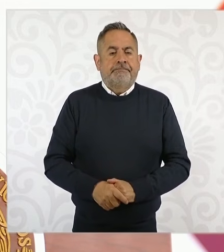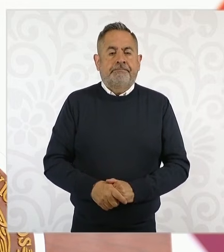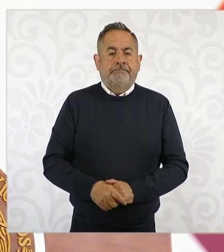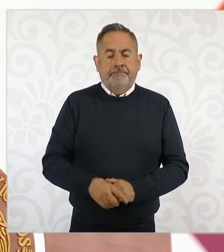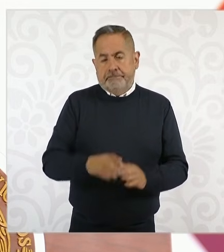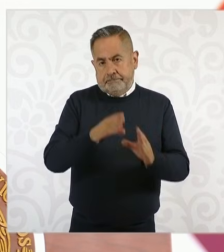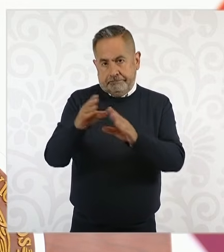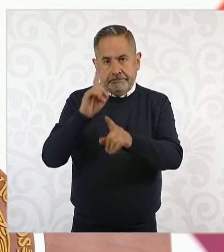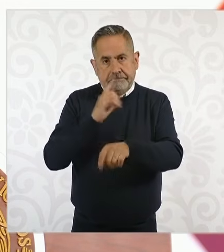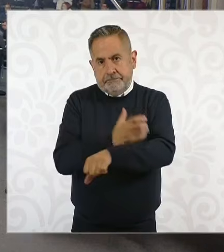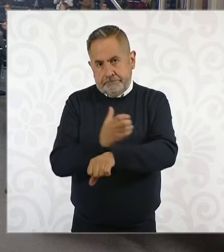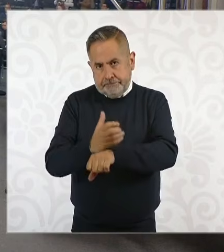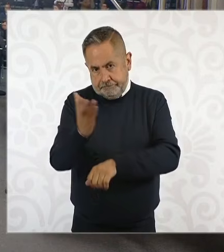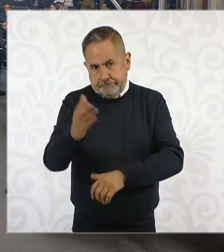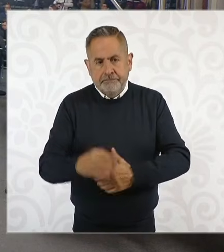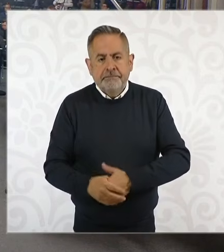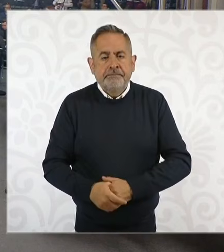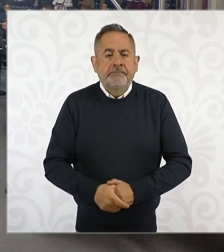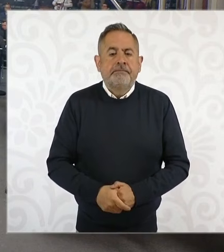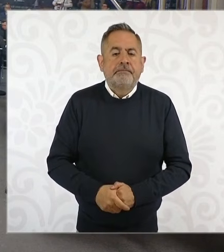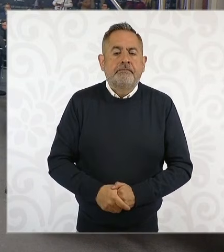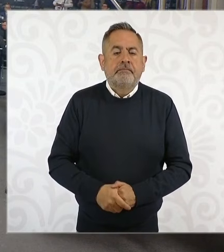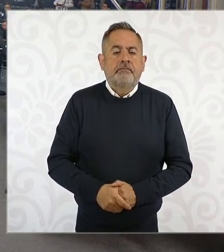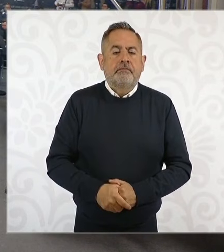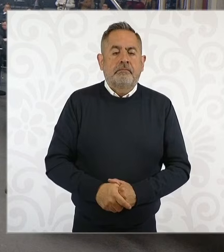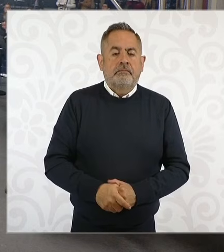a ver la compañera.